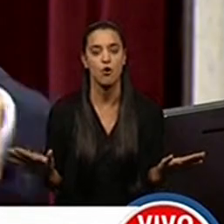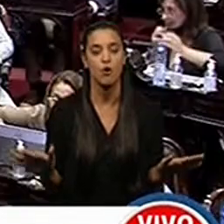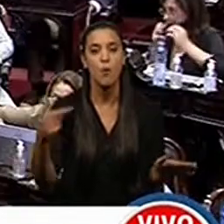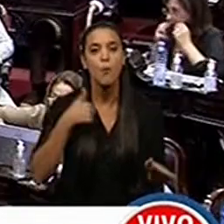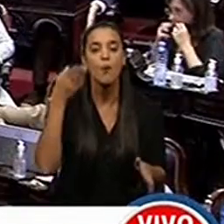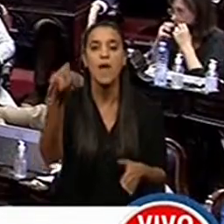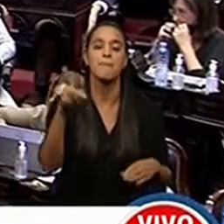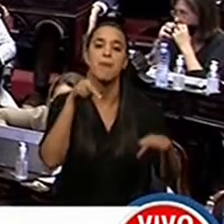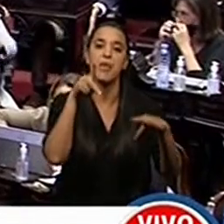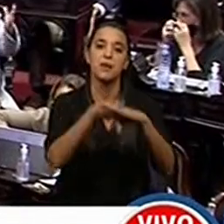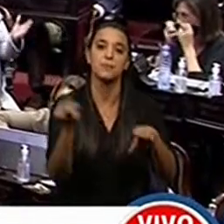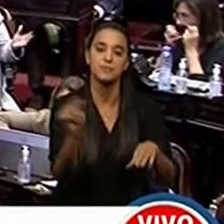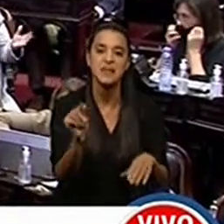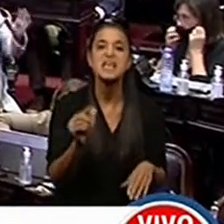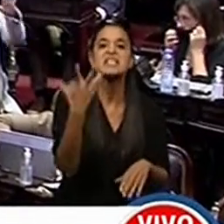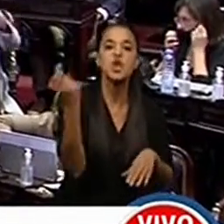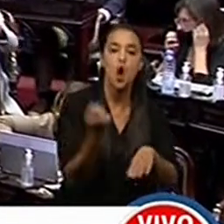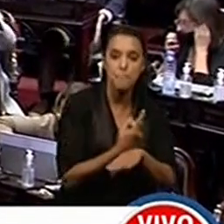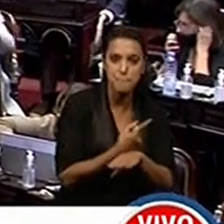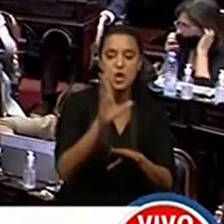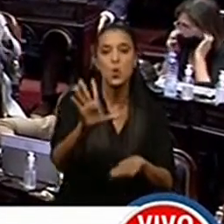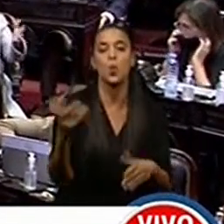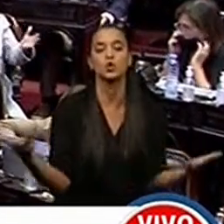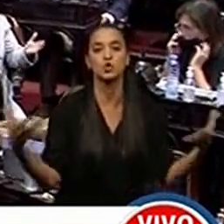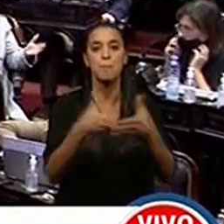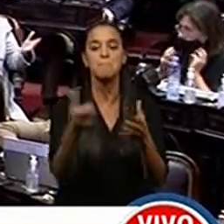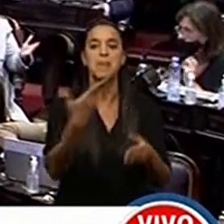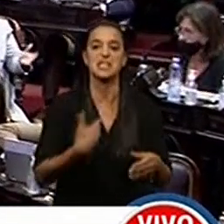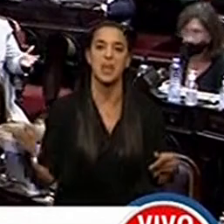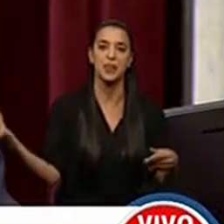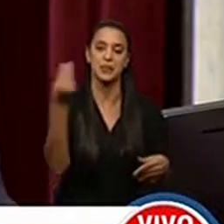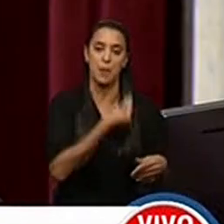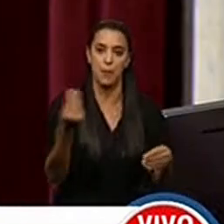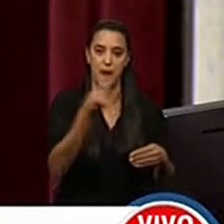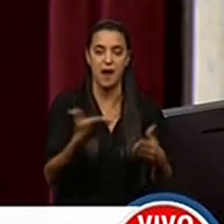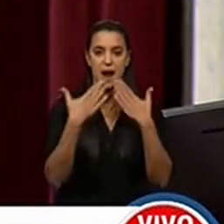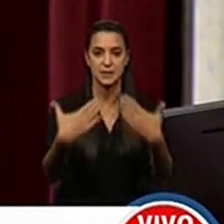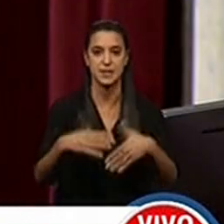Voy a pedir un cuarto intermedio en las bancas de 5 minutos que los presidentes de bloque vengan, por favor. Gracias.